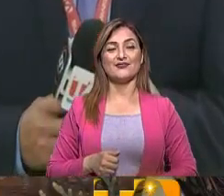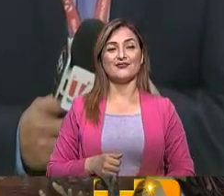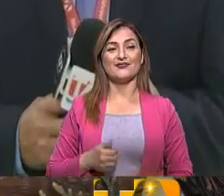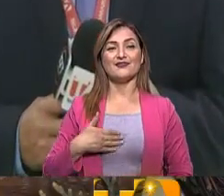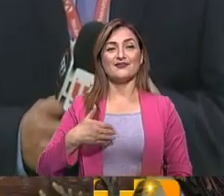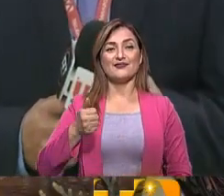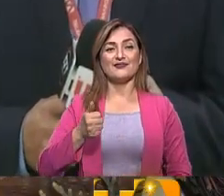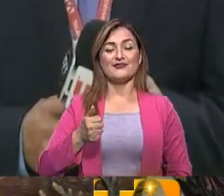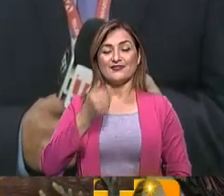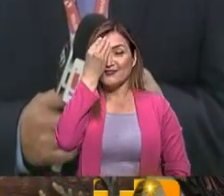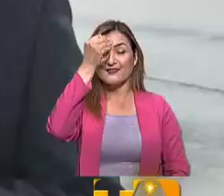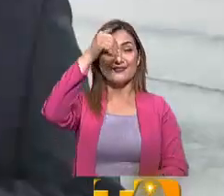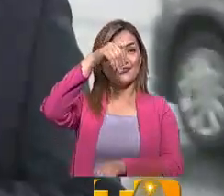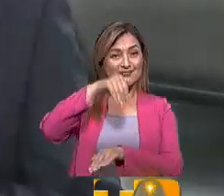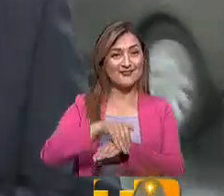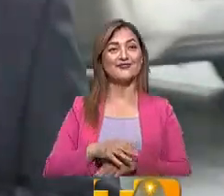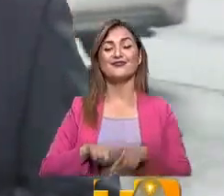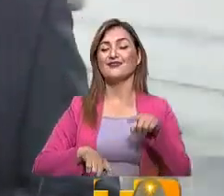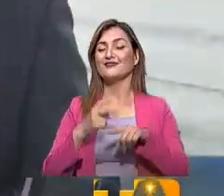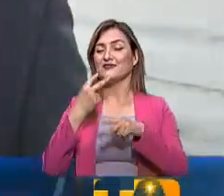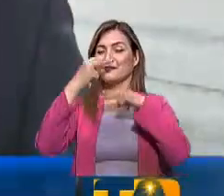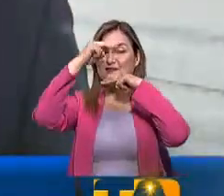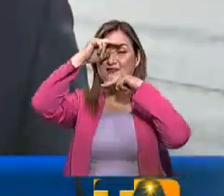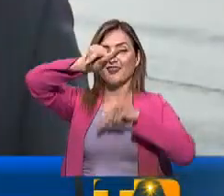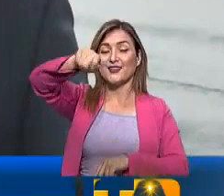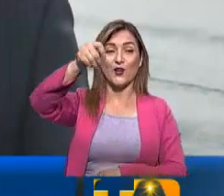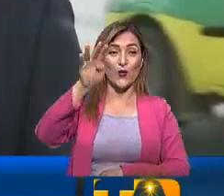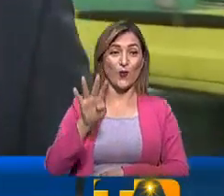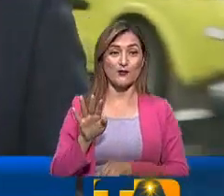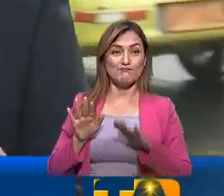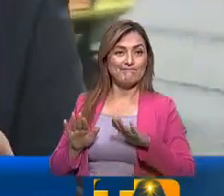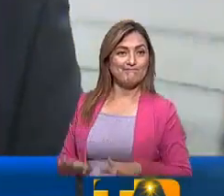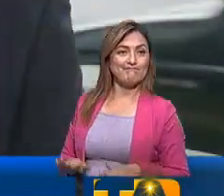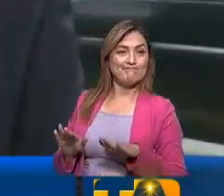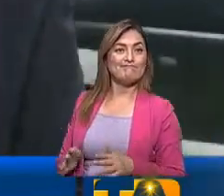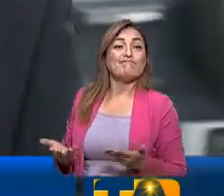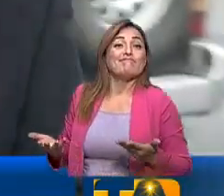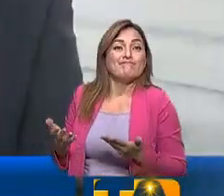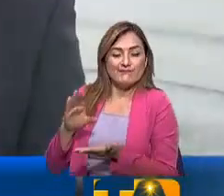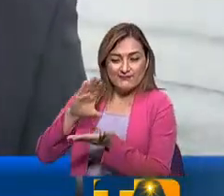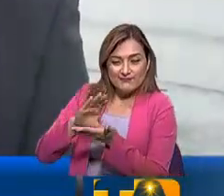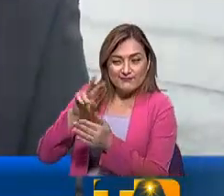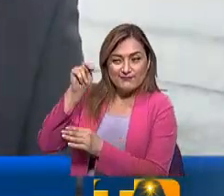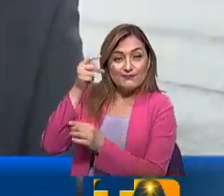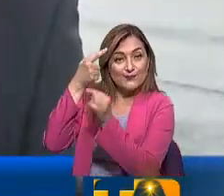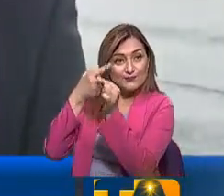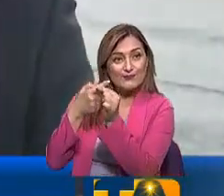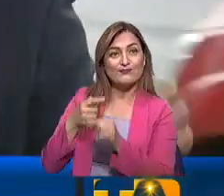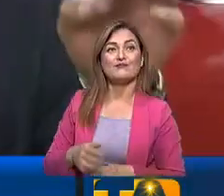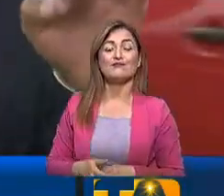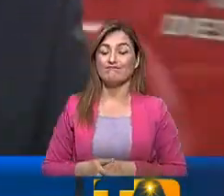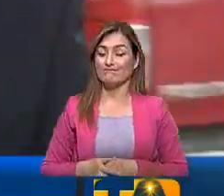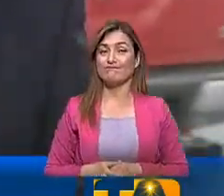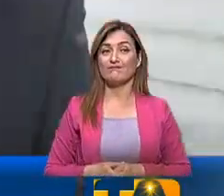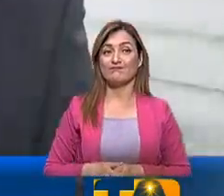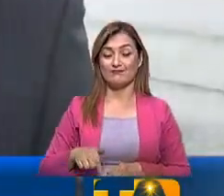Hola, ¿qué tal? ¿Cómo les va? Muy buenas tardes, amigos y amigas de Teleamazonas. Aquí estamos en el centro norte de la capital de la República. Desde